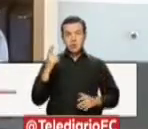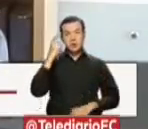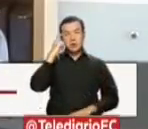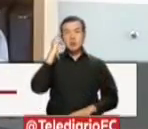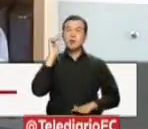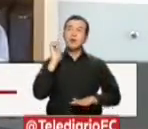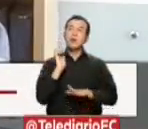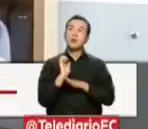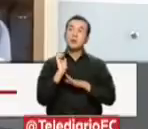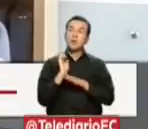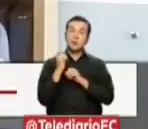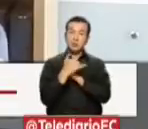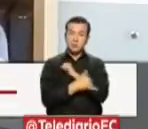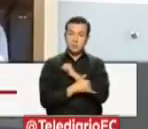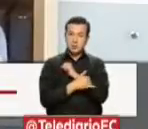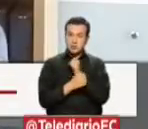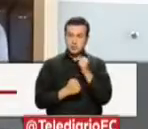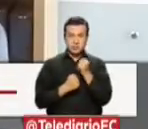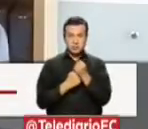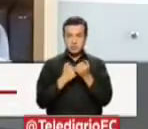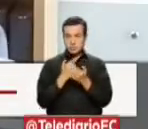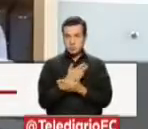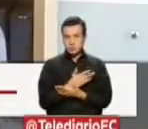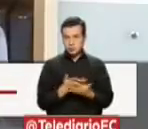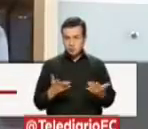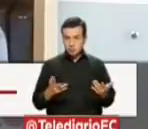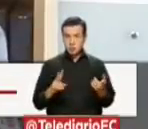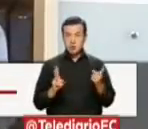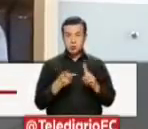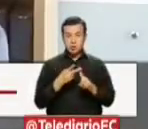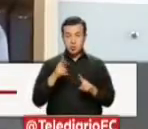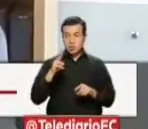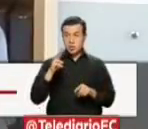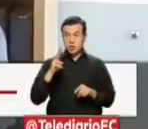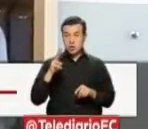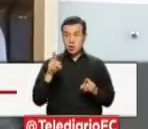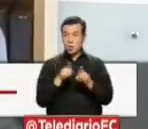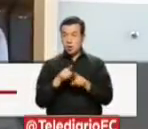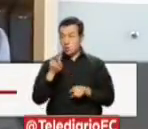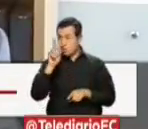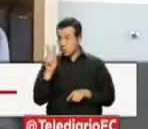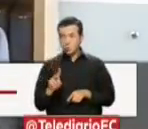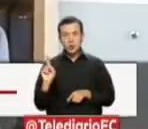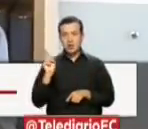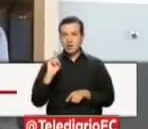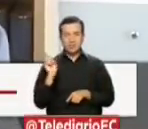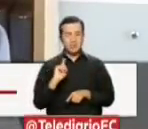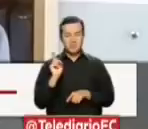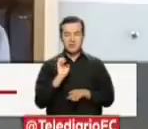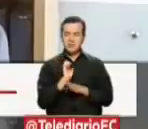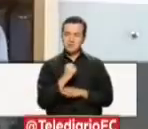que se lo está rescatando, que no va a ser una segunda Venezuela, sino que es un país que